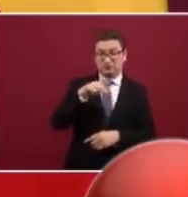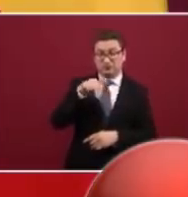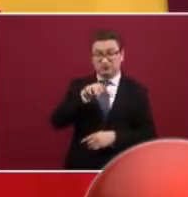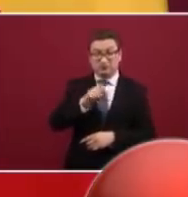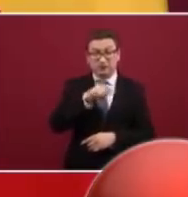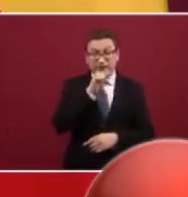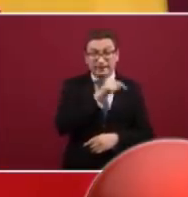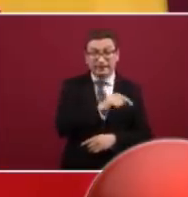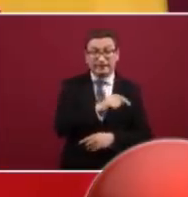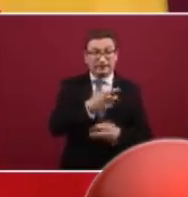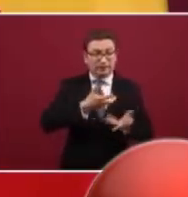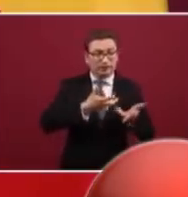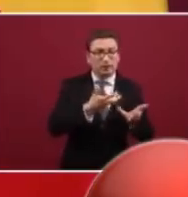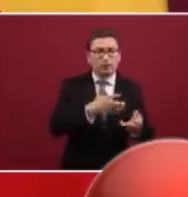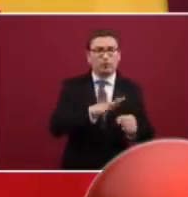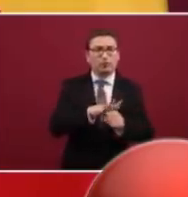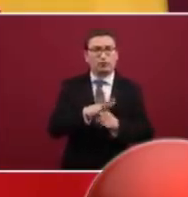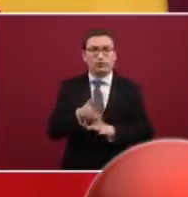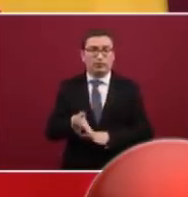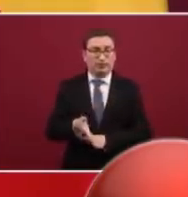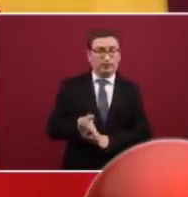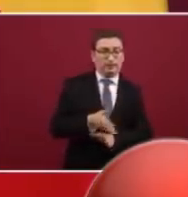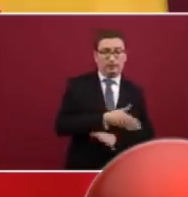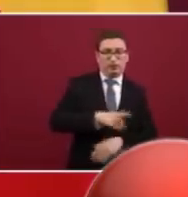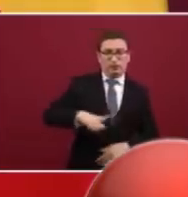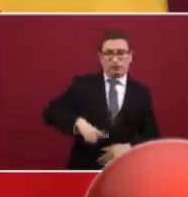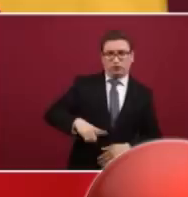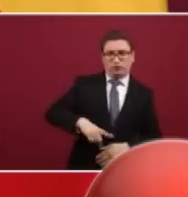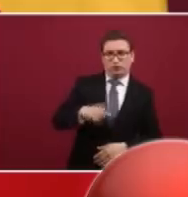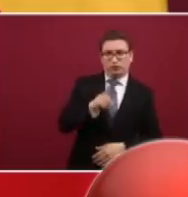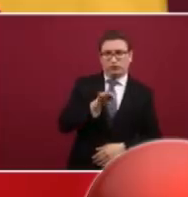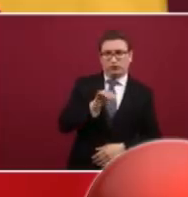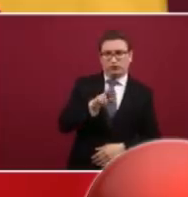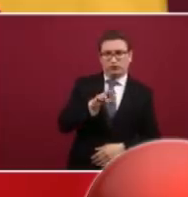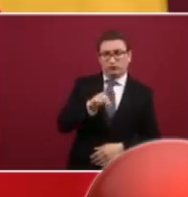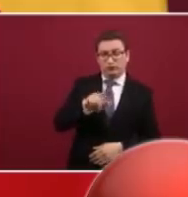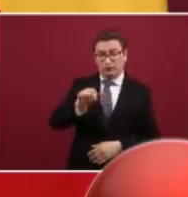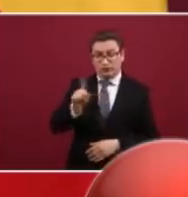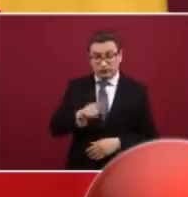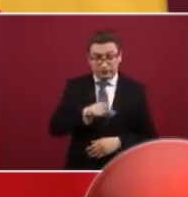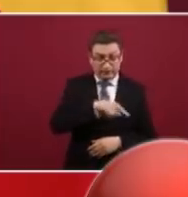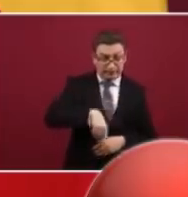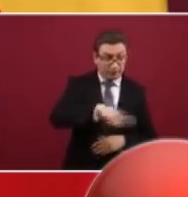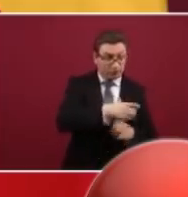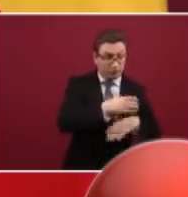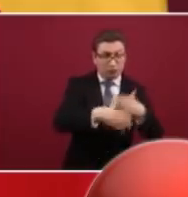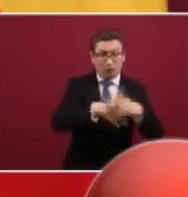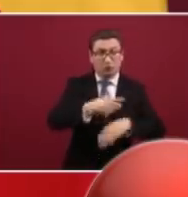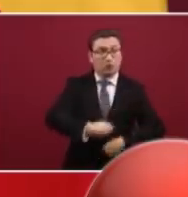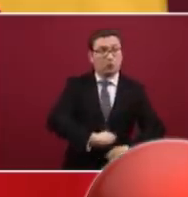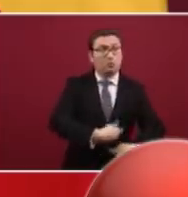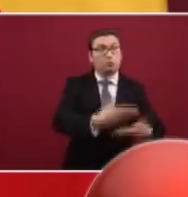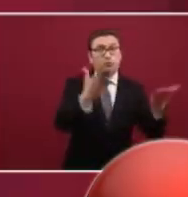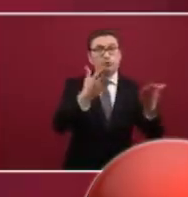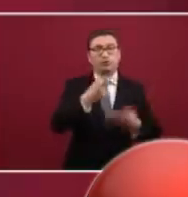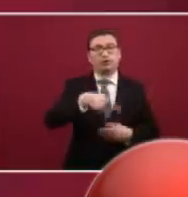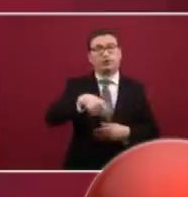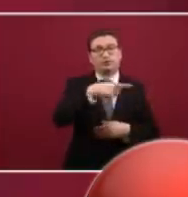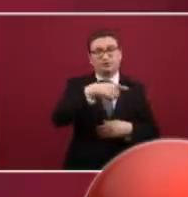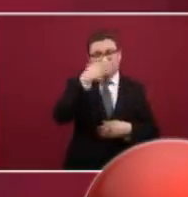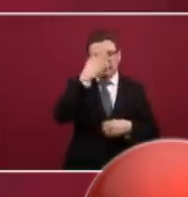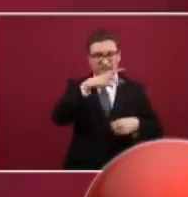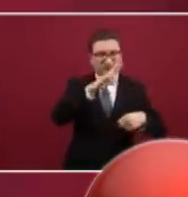el porfiriato se habían entregado a extranjeros. Con él recuperamos el